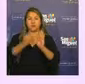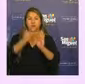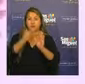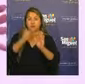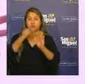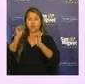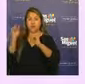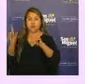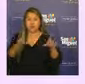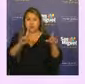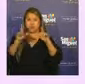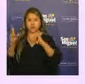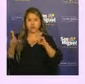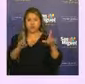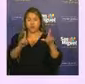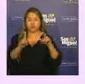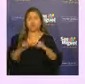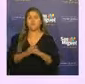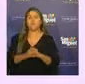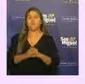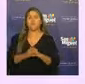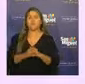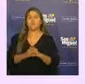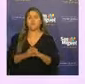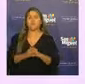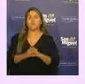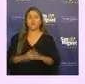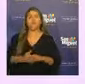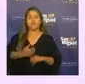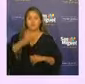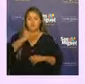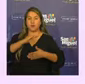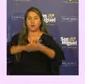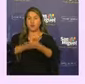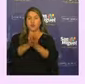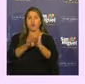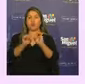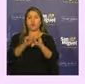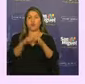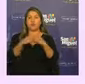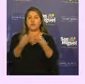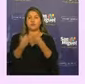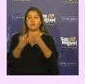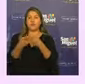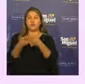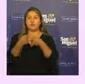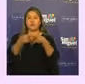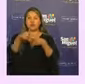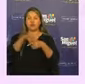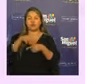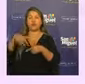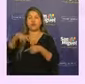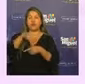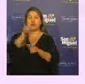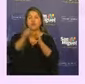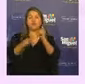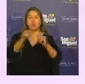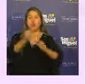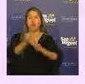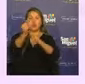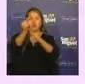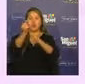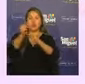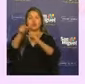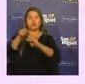las diapositivas que vienen. A todas las organizaciones sociales, dirigentes, dirigentas de